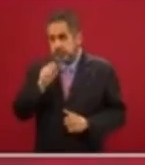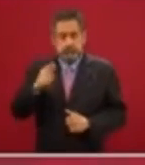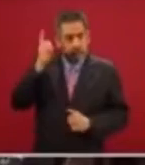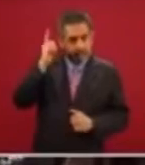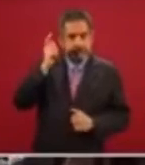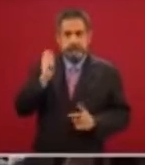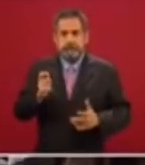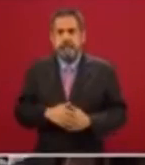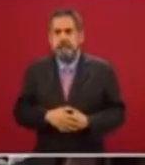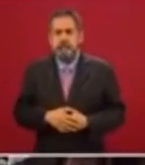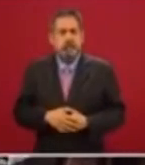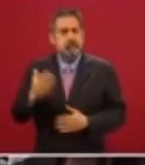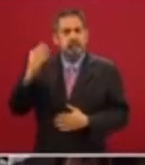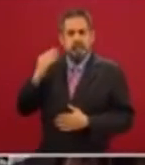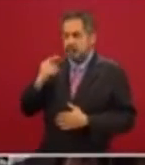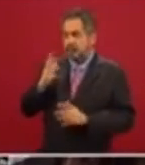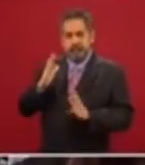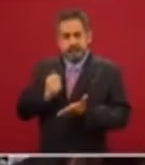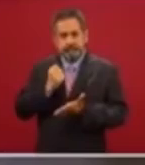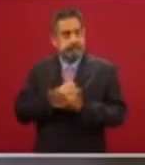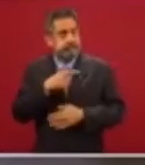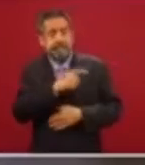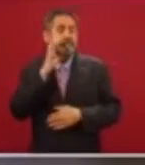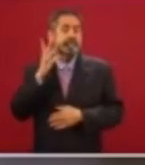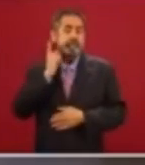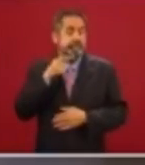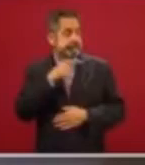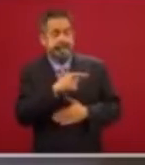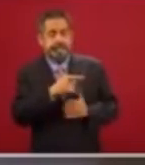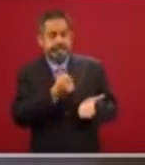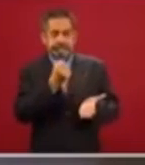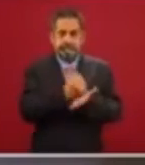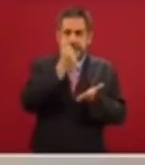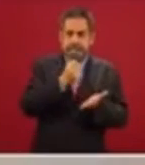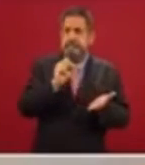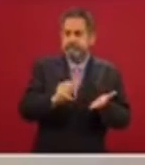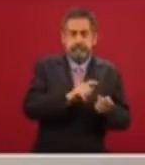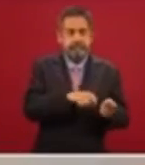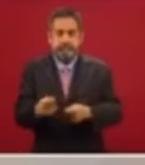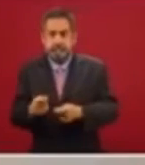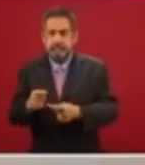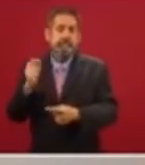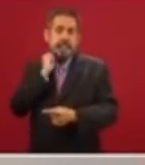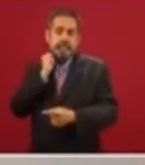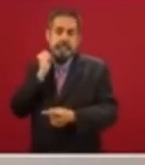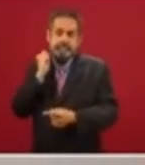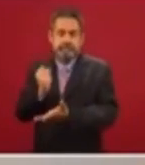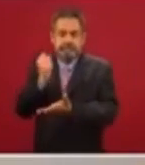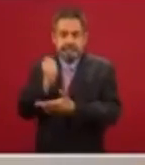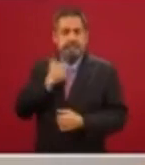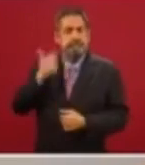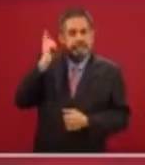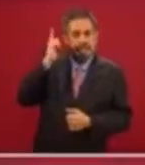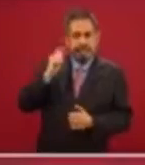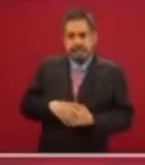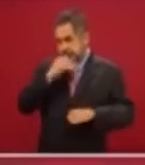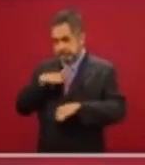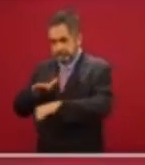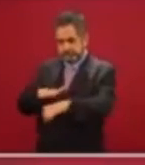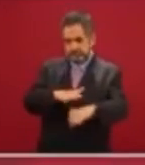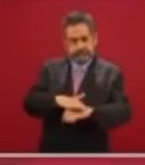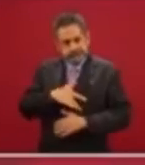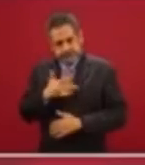y espero que, así como se aprobó en la Cámara de Diputados, se apruebe en la Cámara de Senadores. Y hago un llamado a